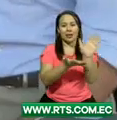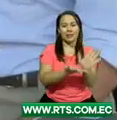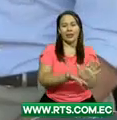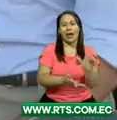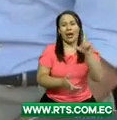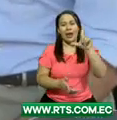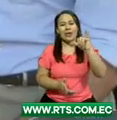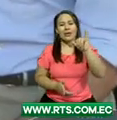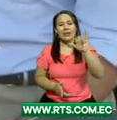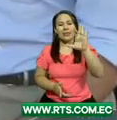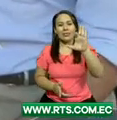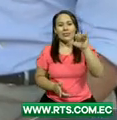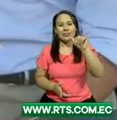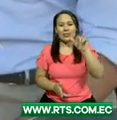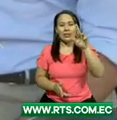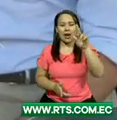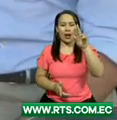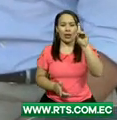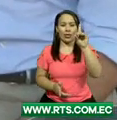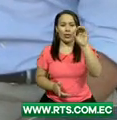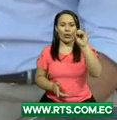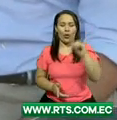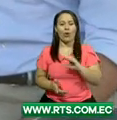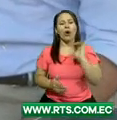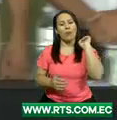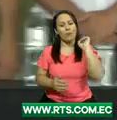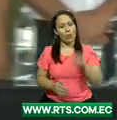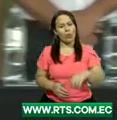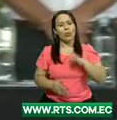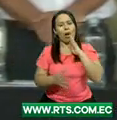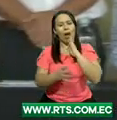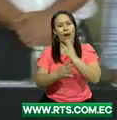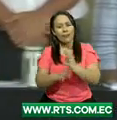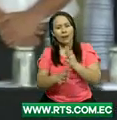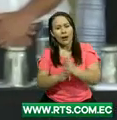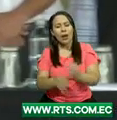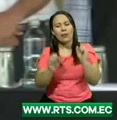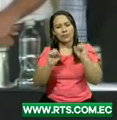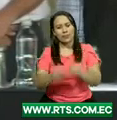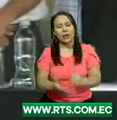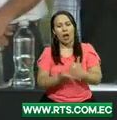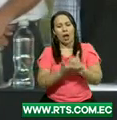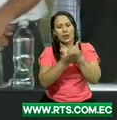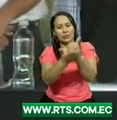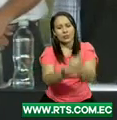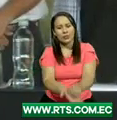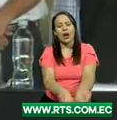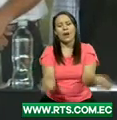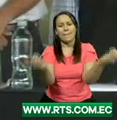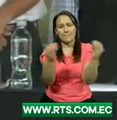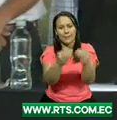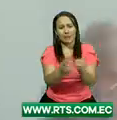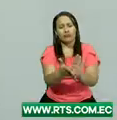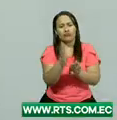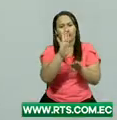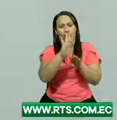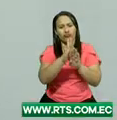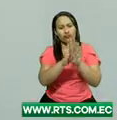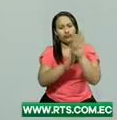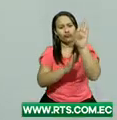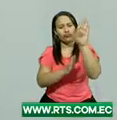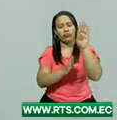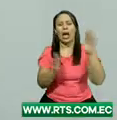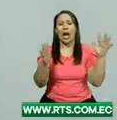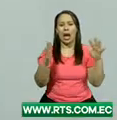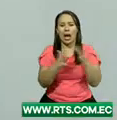entre otras autoridades el segundo mandatario propuso cómo lograr que este sector sea más eficiente que el arroz tiene